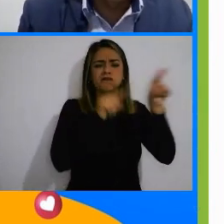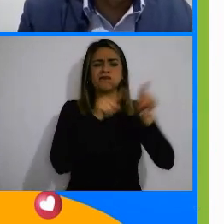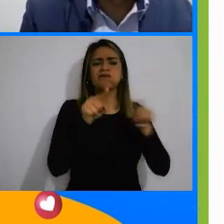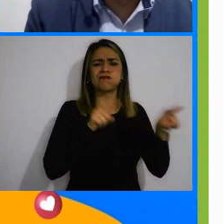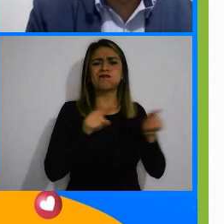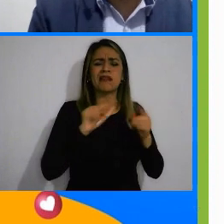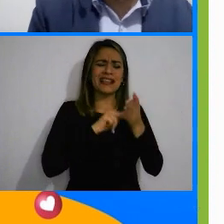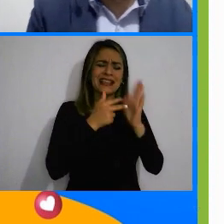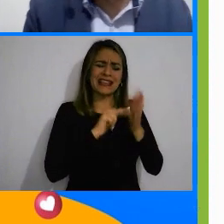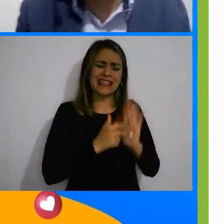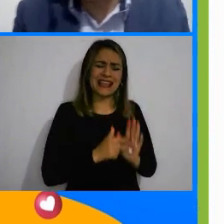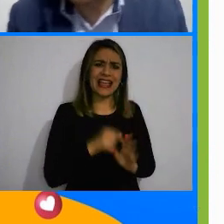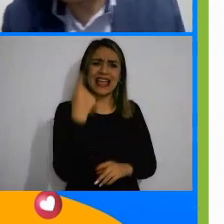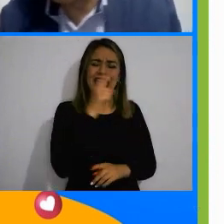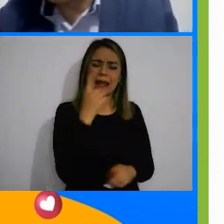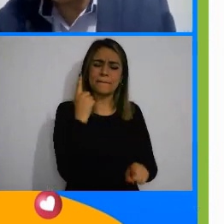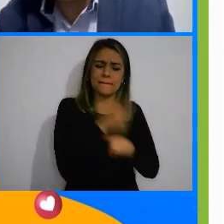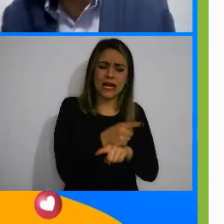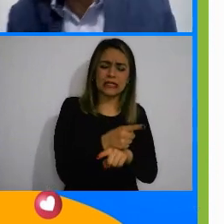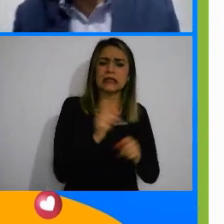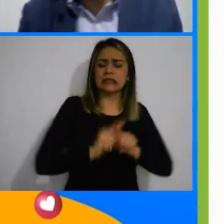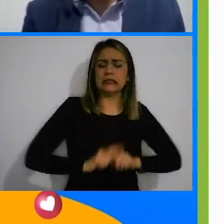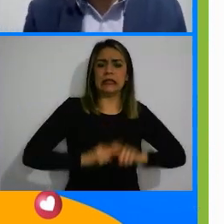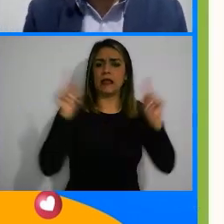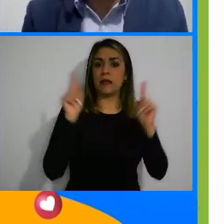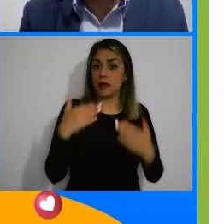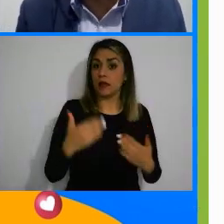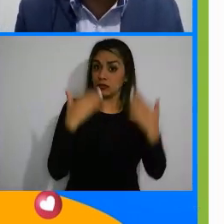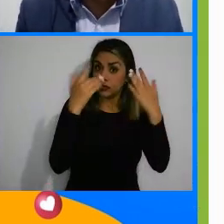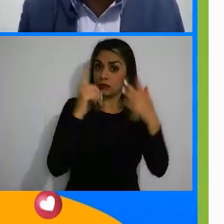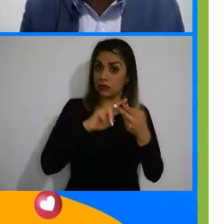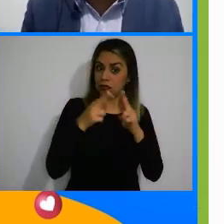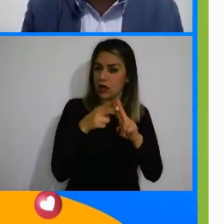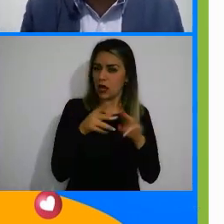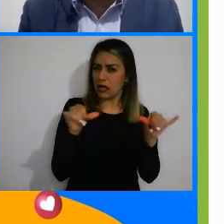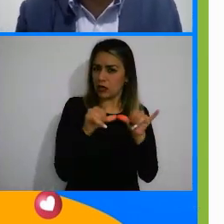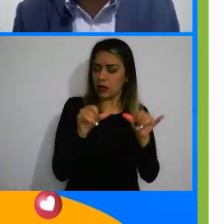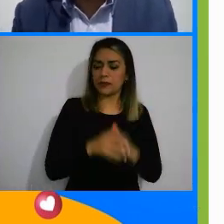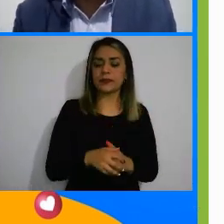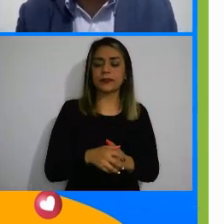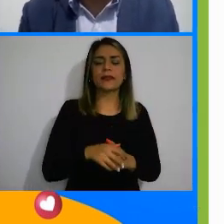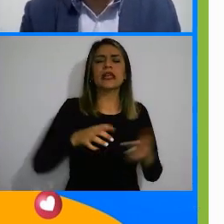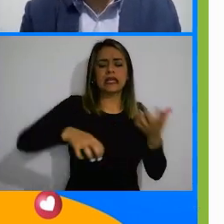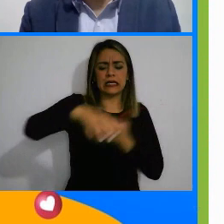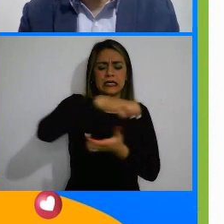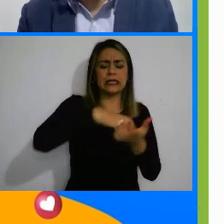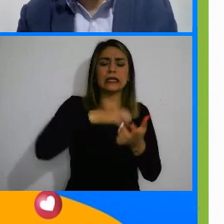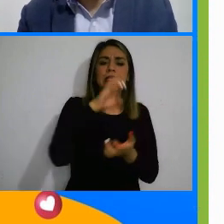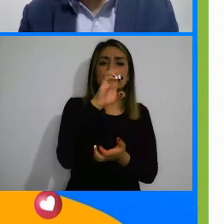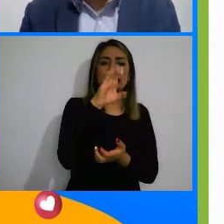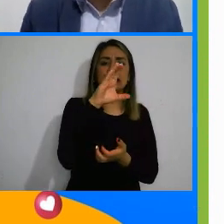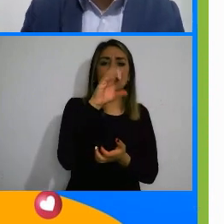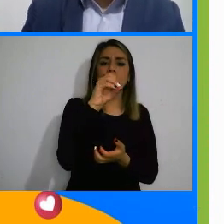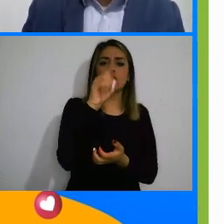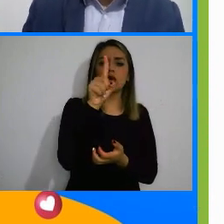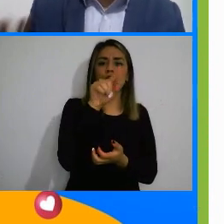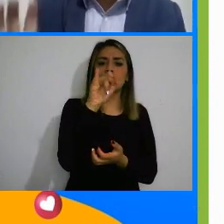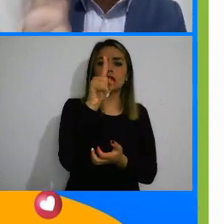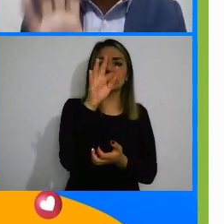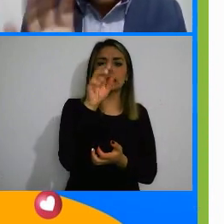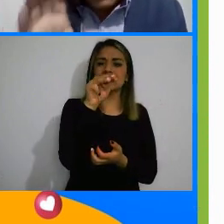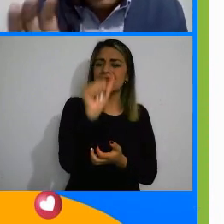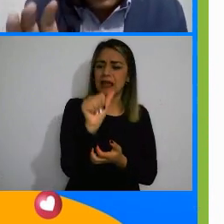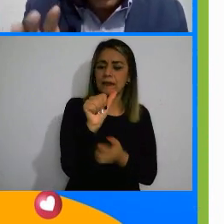muchas que establecen que son diferentes, pero que en sí van a lo mismo. ¿Qué es un ecosistema? El ecosistema es